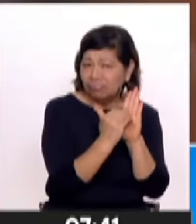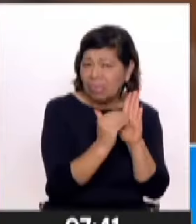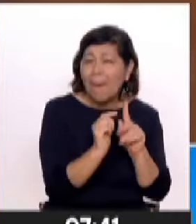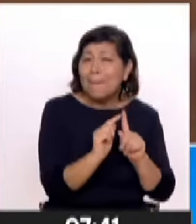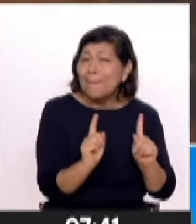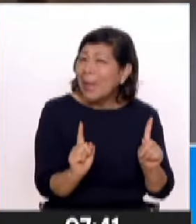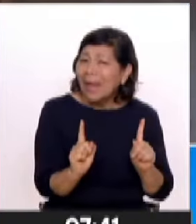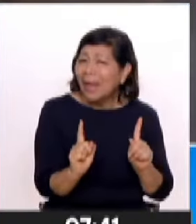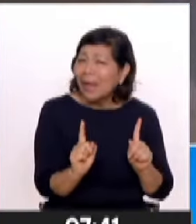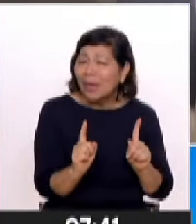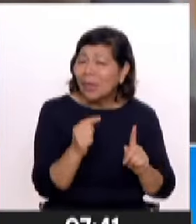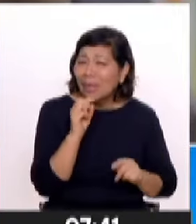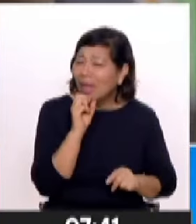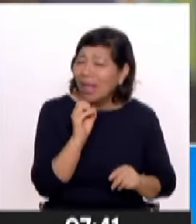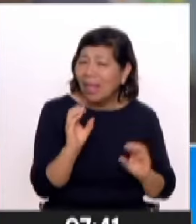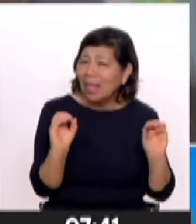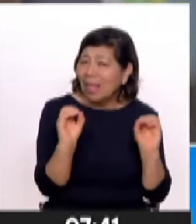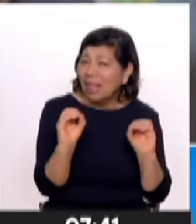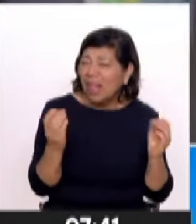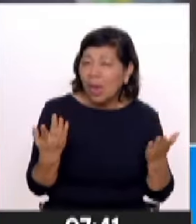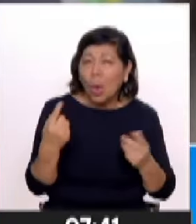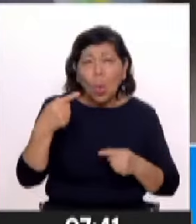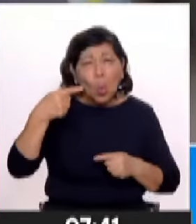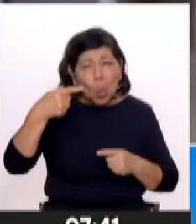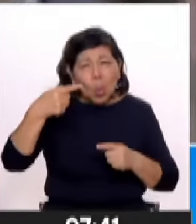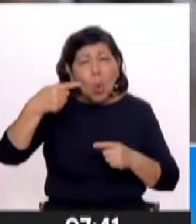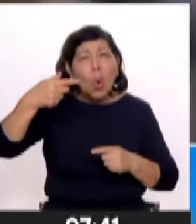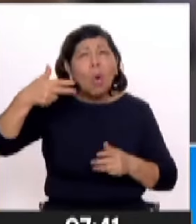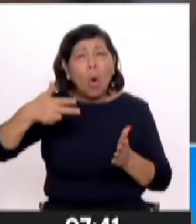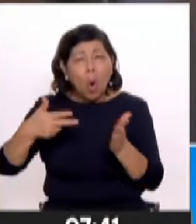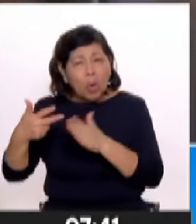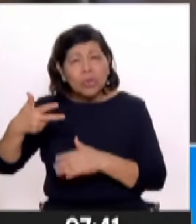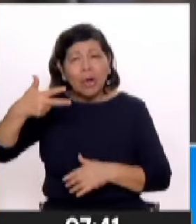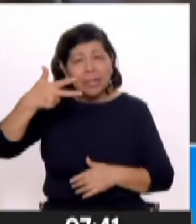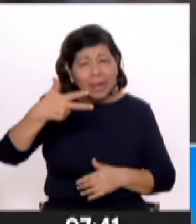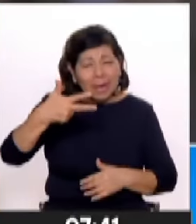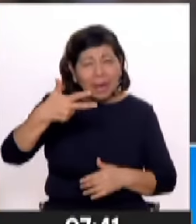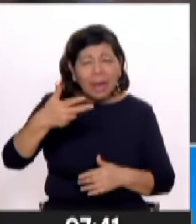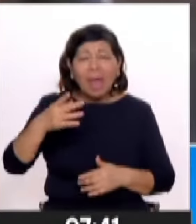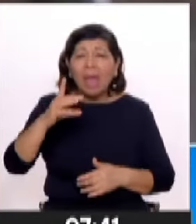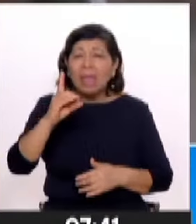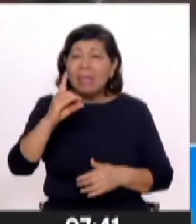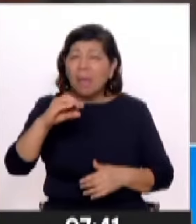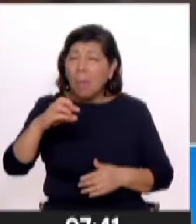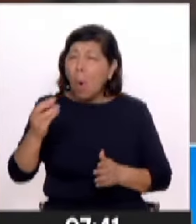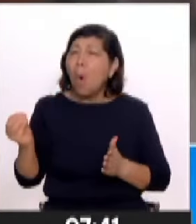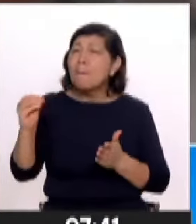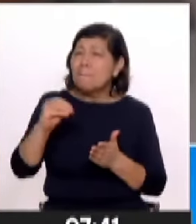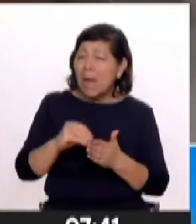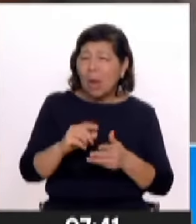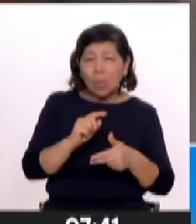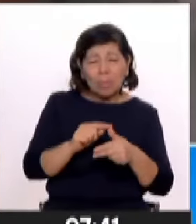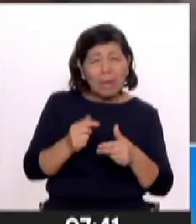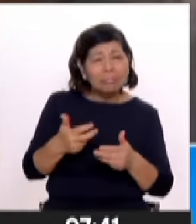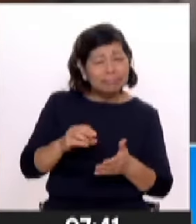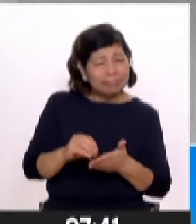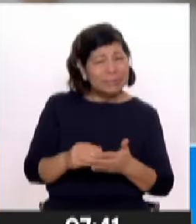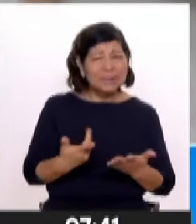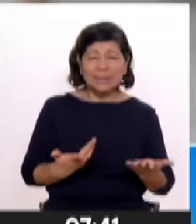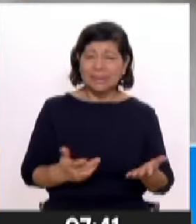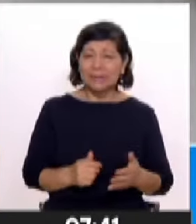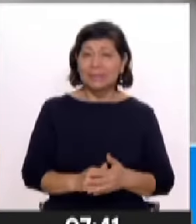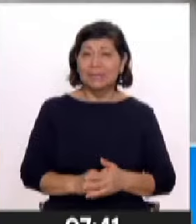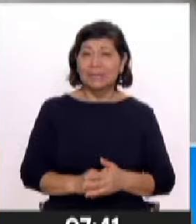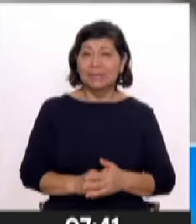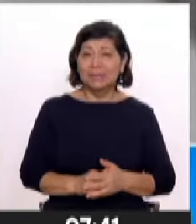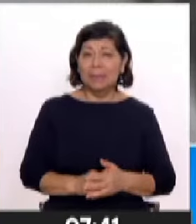pero no he dicho nada sobre el 1, sobre el 3 y sobre la tercera disposición complementaria. Entonces, le